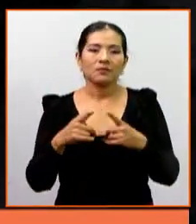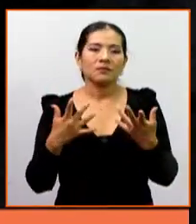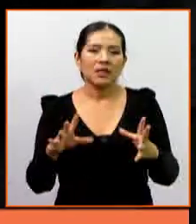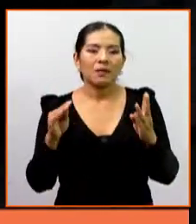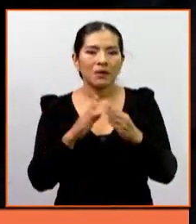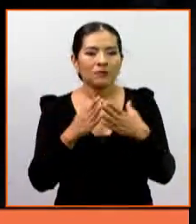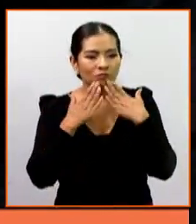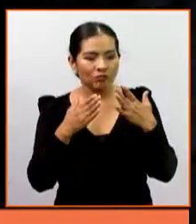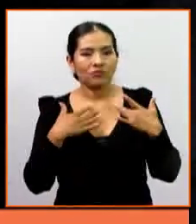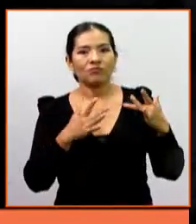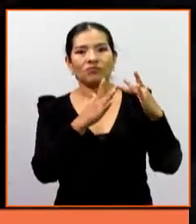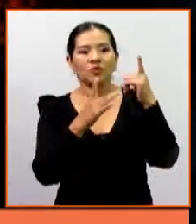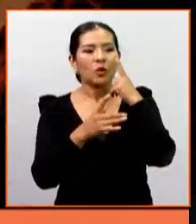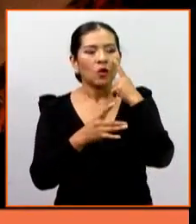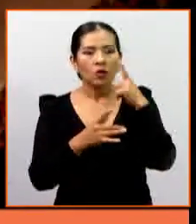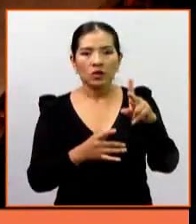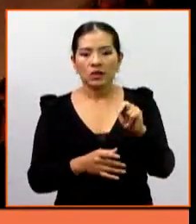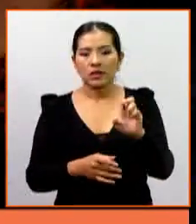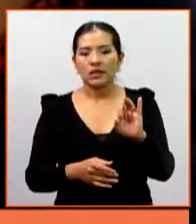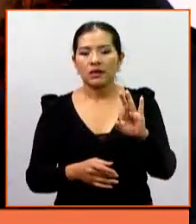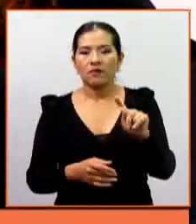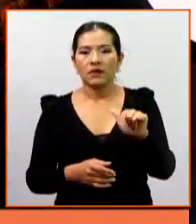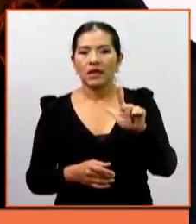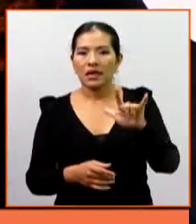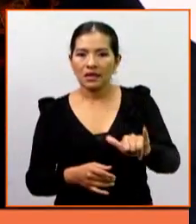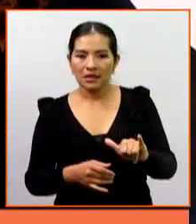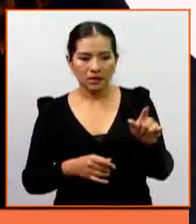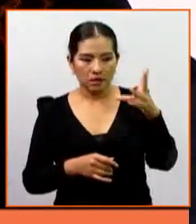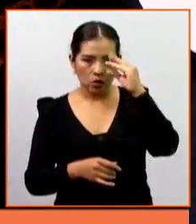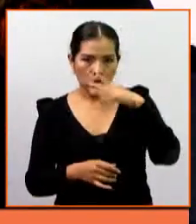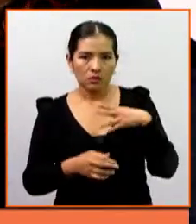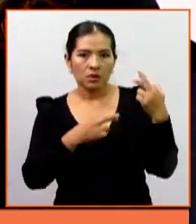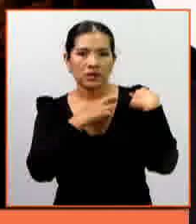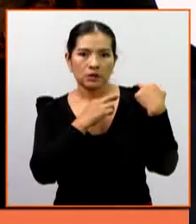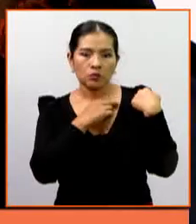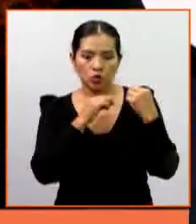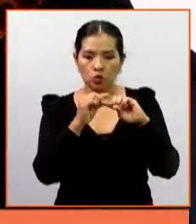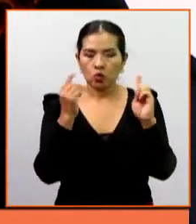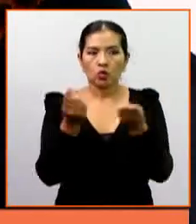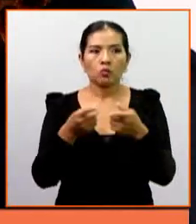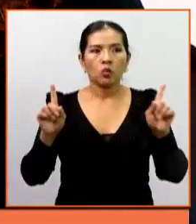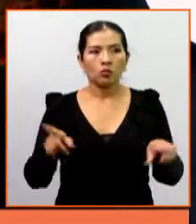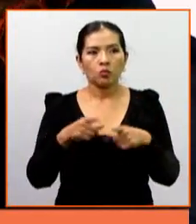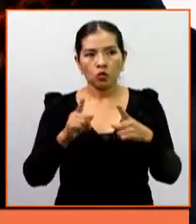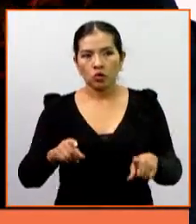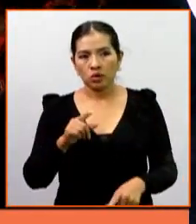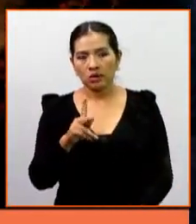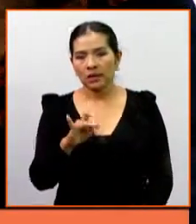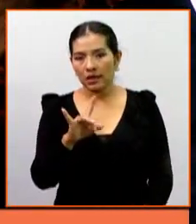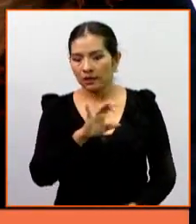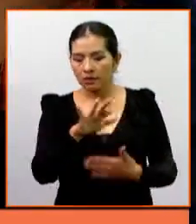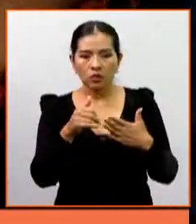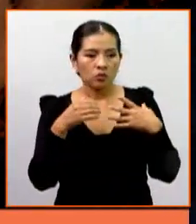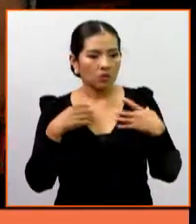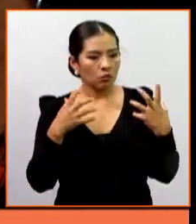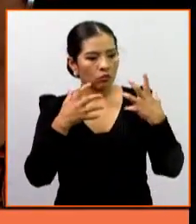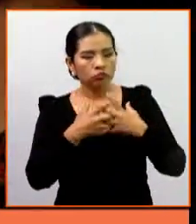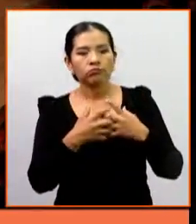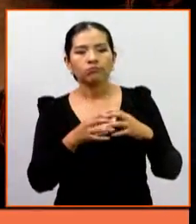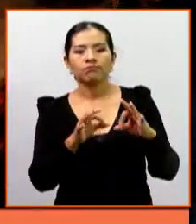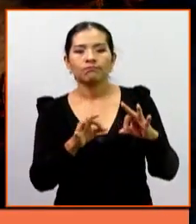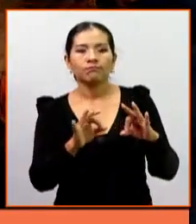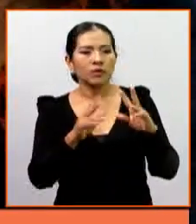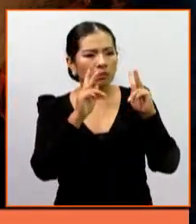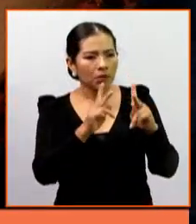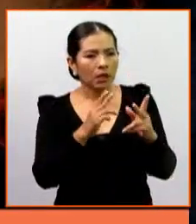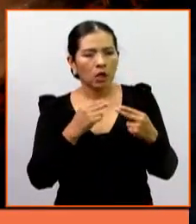poder conocer a Neftalí Espinosa, que es el director de la Orquesta Sinfónica Keiden. Y bueno, hicimos un gran ensamble, ellos también tienen una calidad